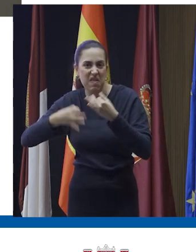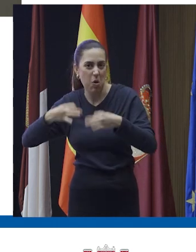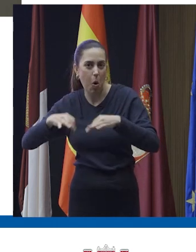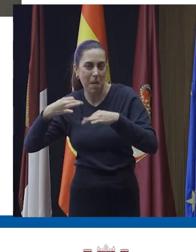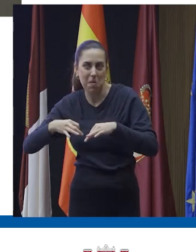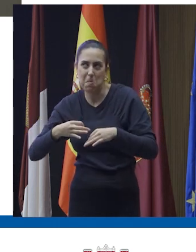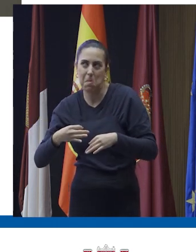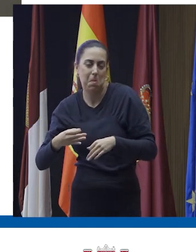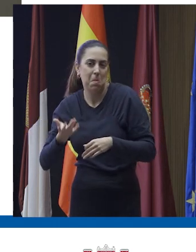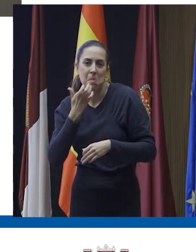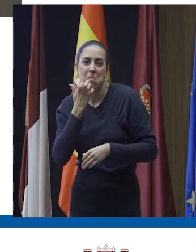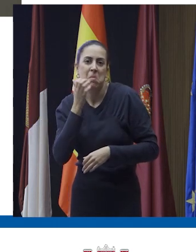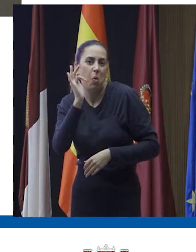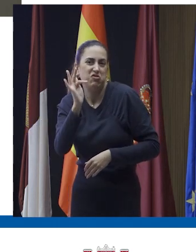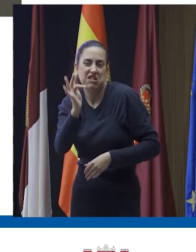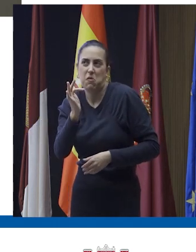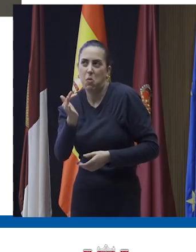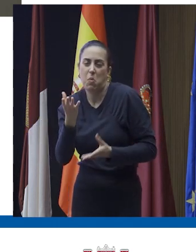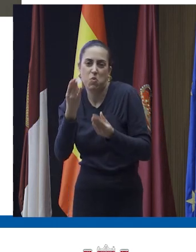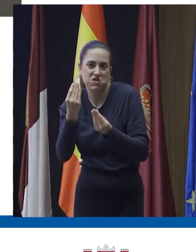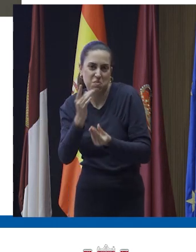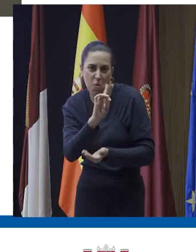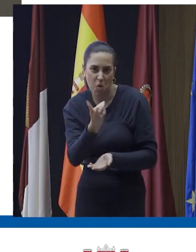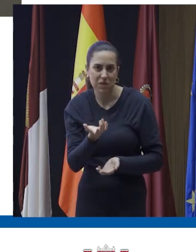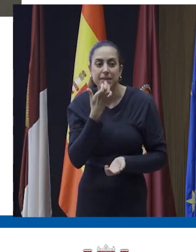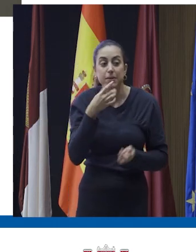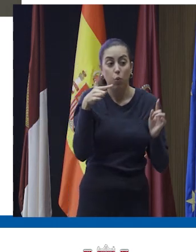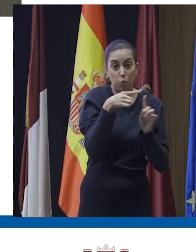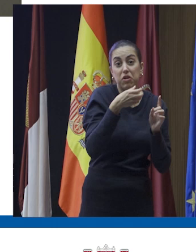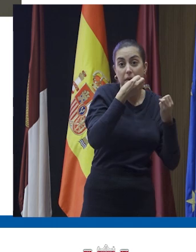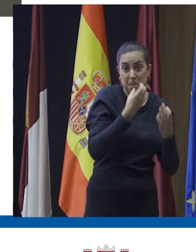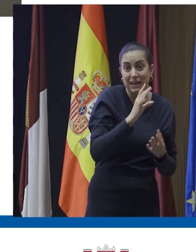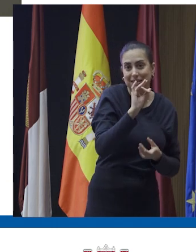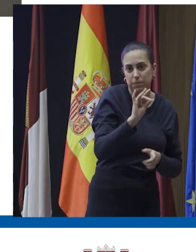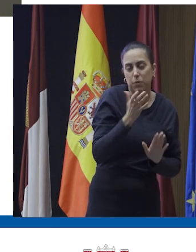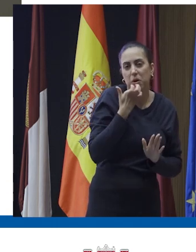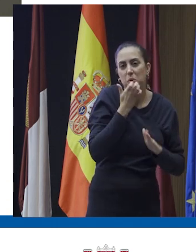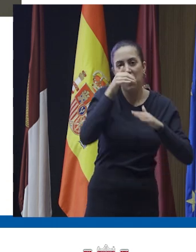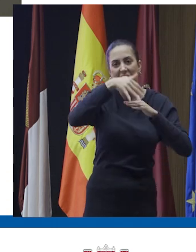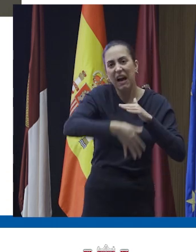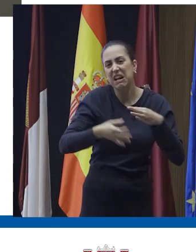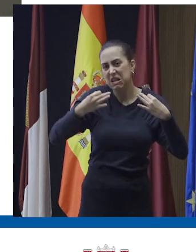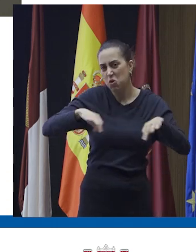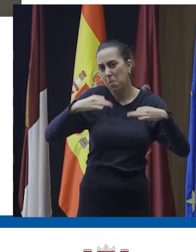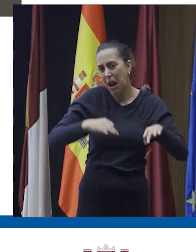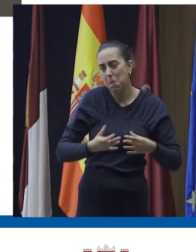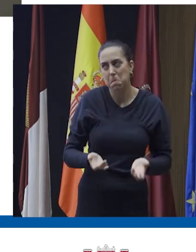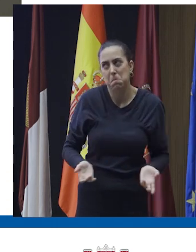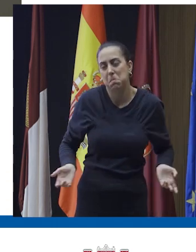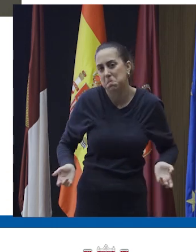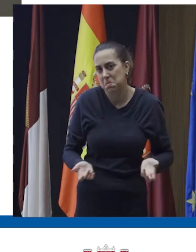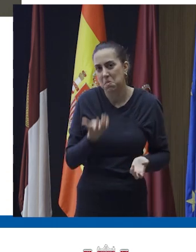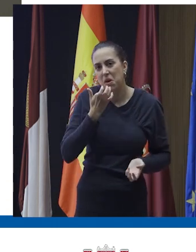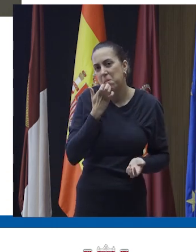hospitales, ¿vale? Entonces, que de momento sí se puede utilizar, si se utiliza bien, pero para una catarata estándar, pues ya digo que no tiene